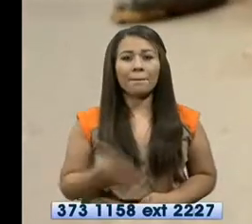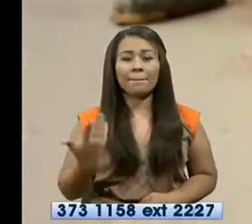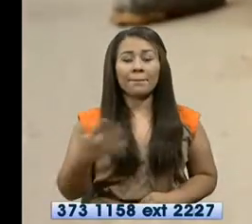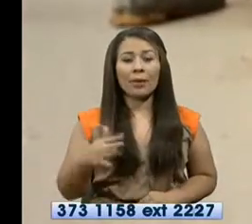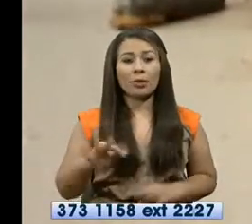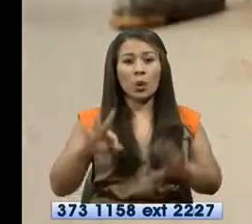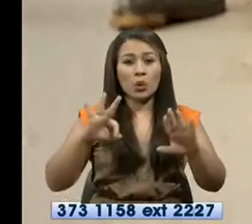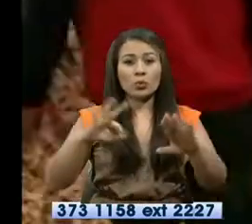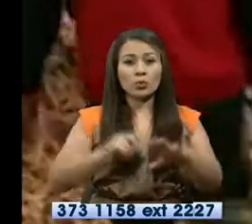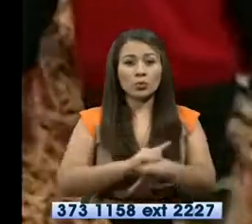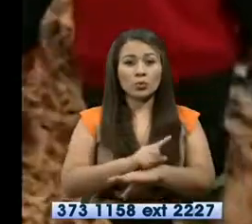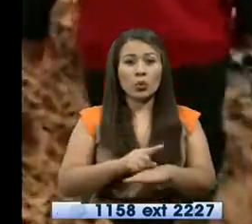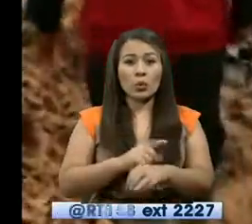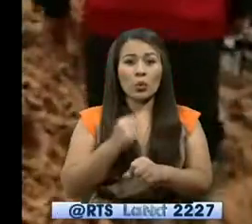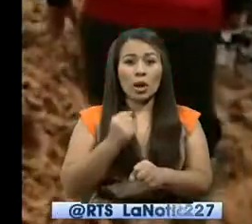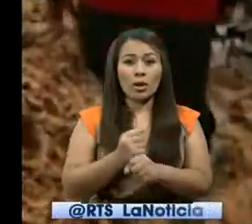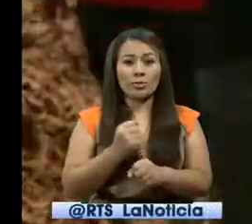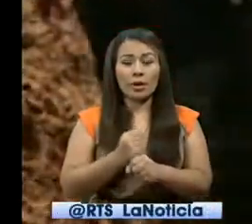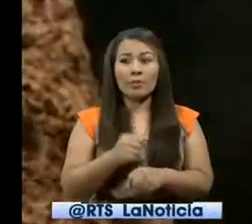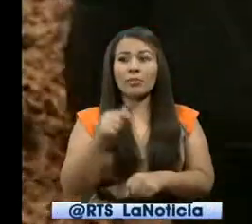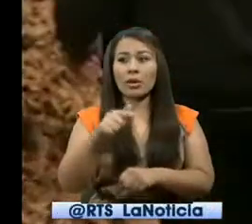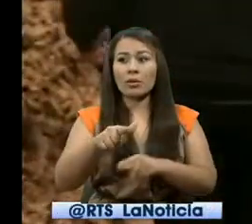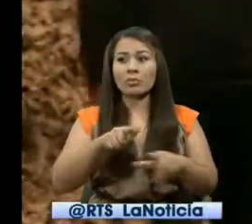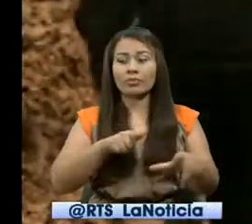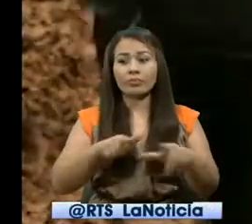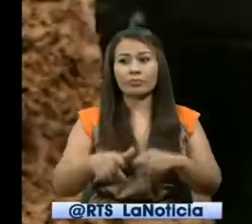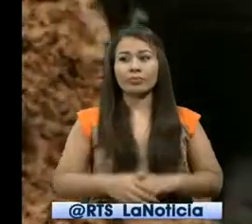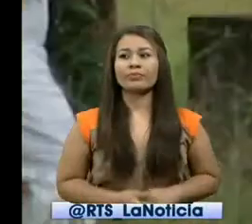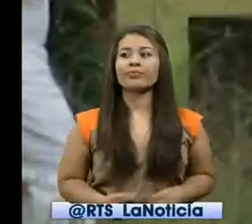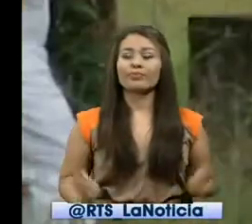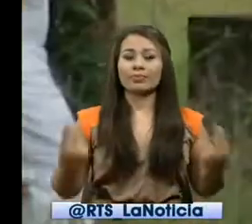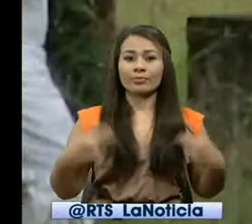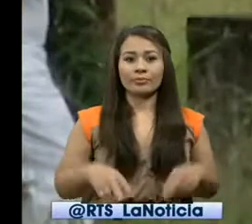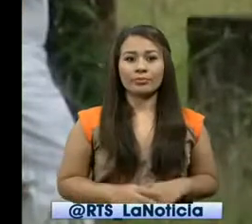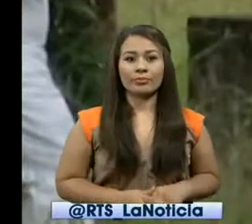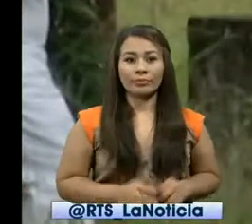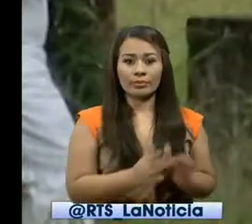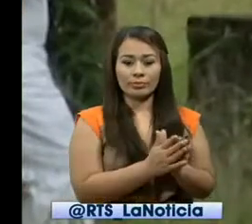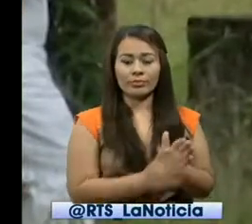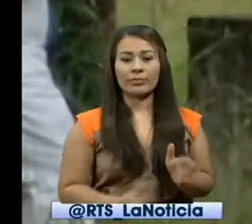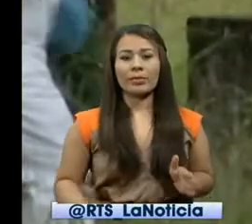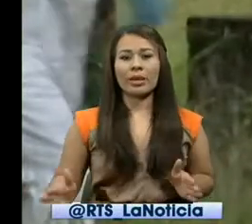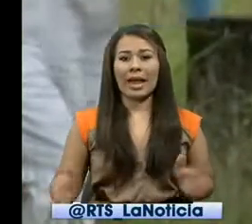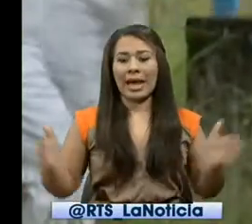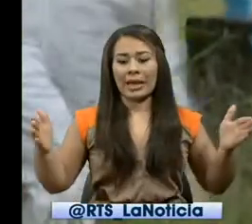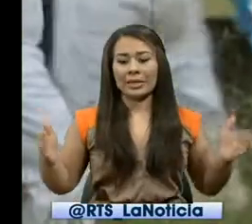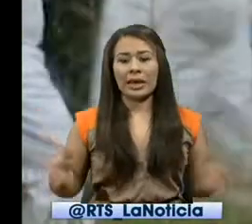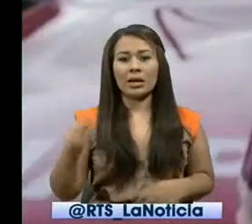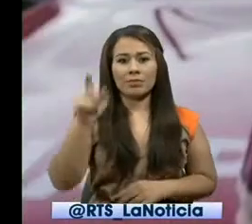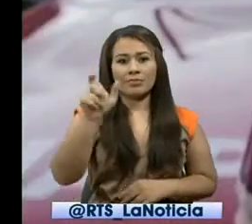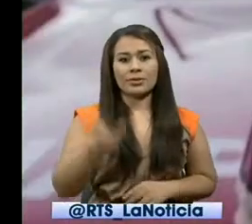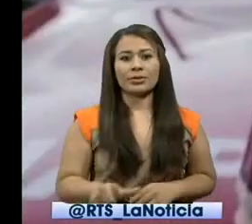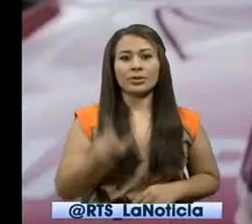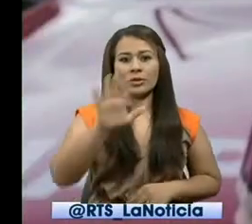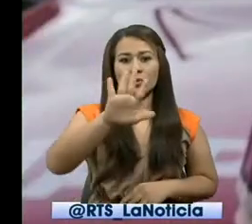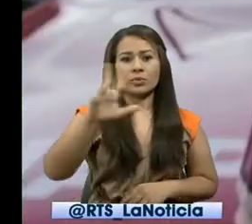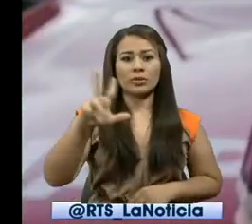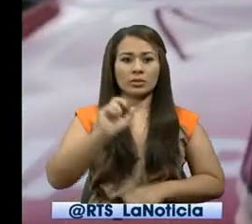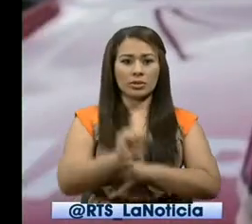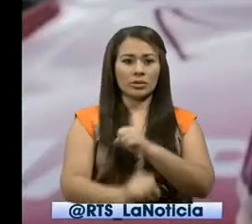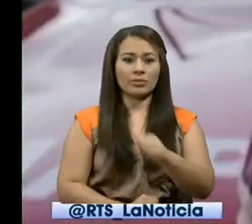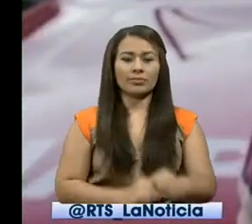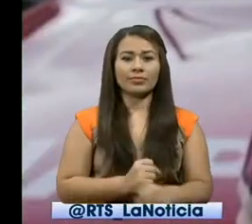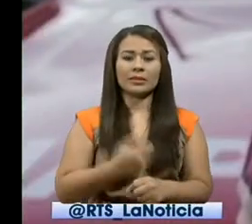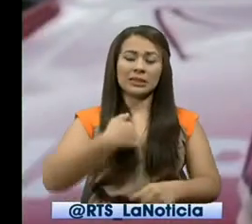Aproximadamente 8 horas fueron necesarias para extraer el cuerpo sin vida de Francisco Mosquera Cajas, de 53 años de edad. Sí, labor